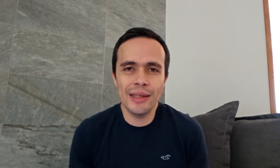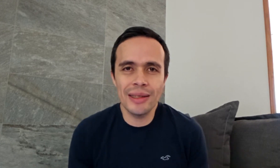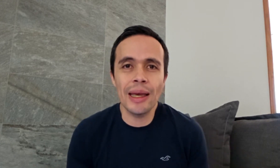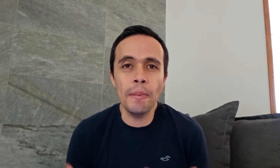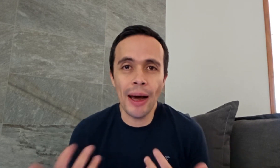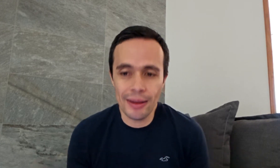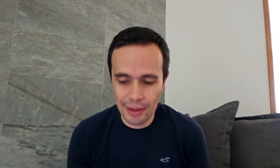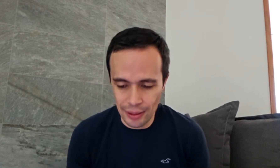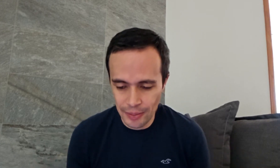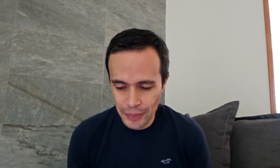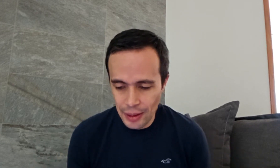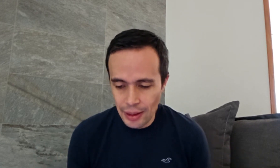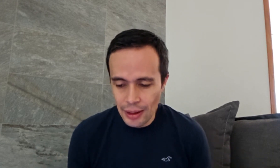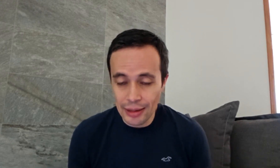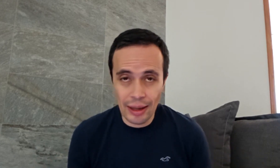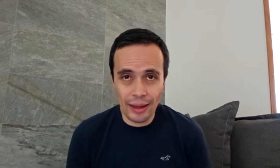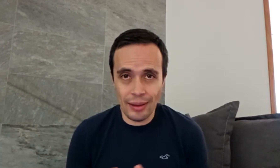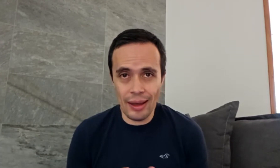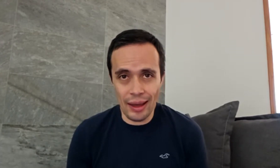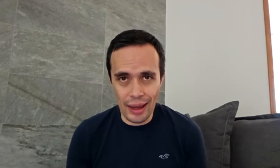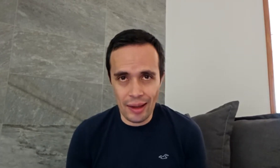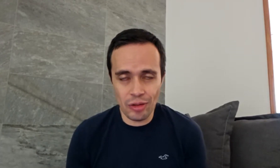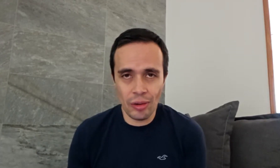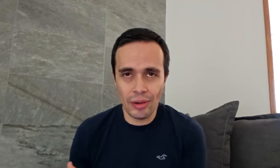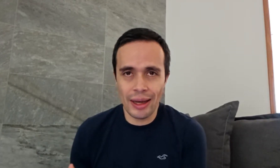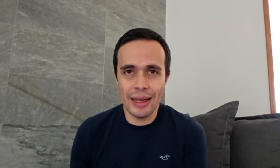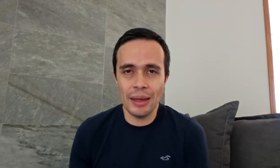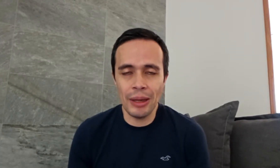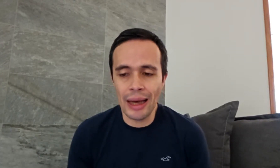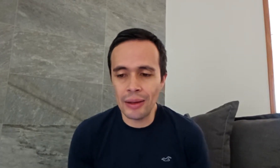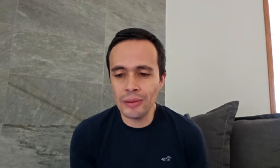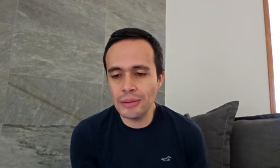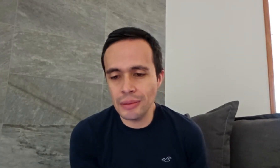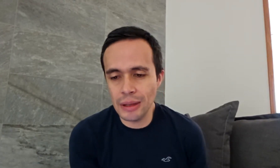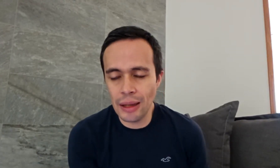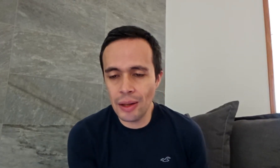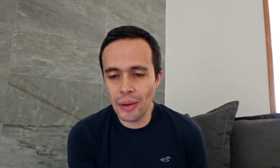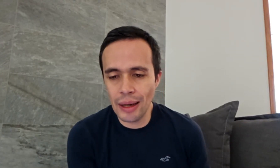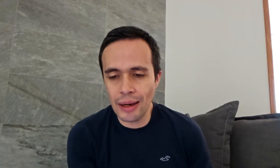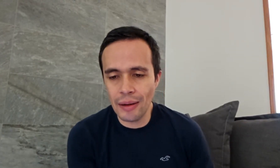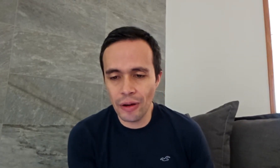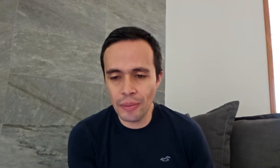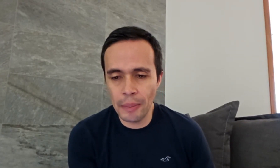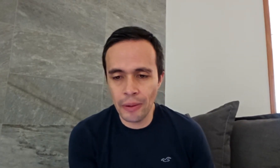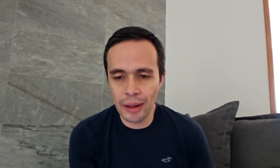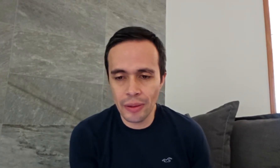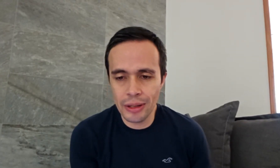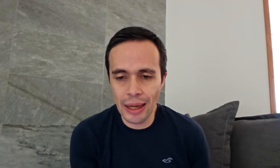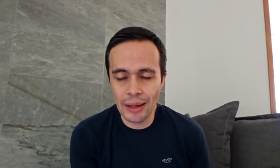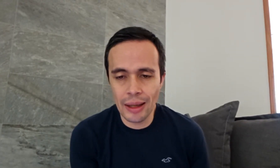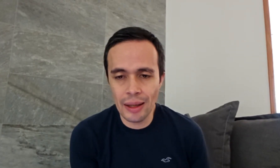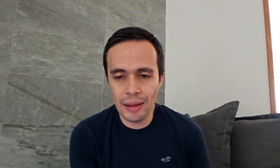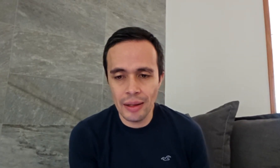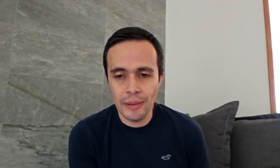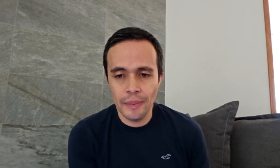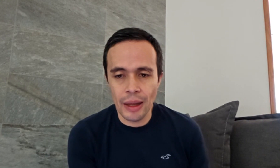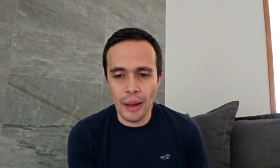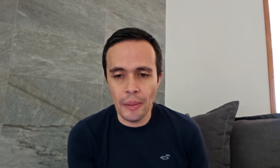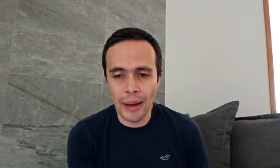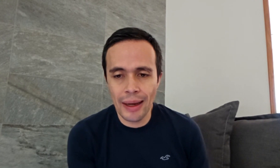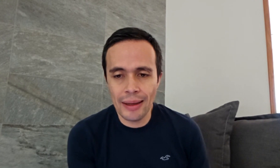son jueces y parte. Así que eso queda eliminado dentro de la reforma al Poder Judicial